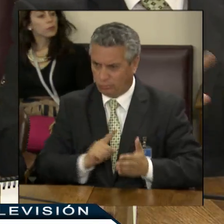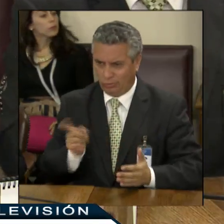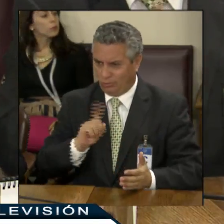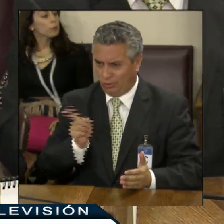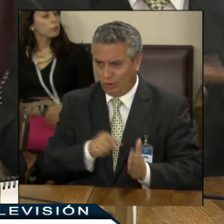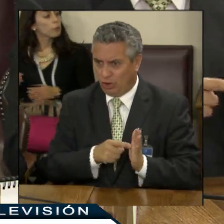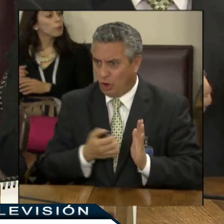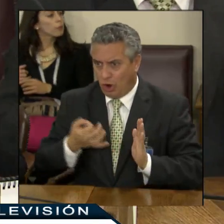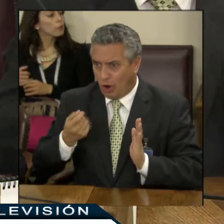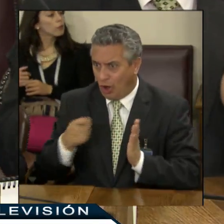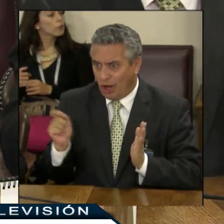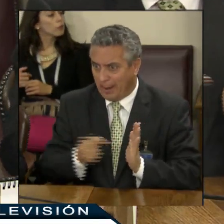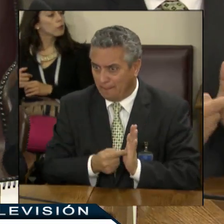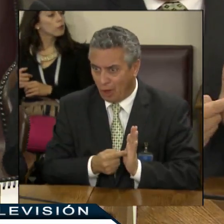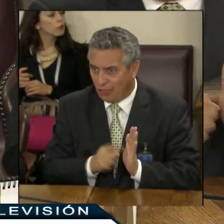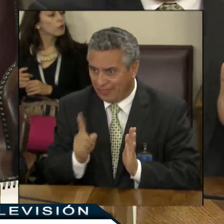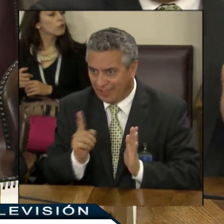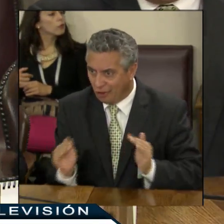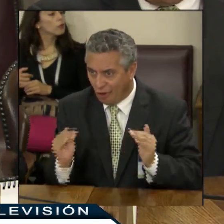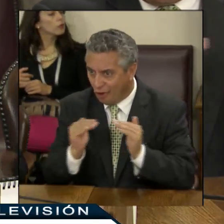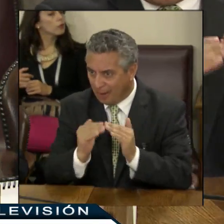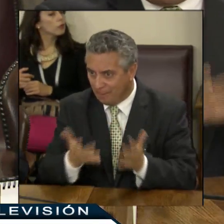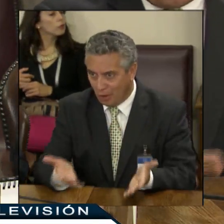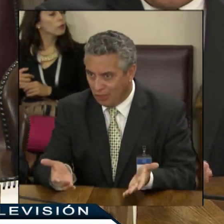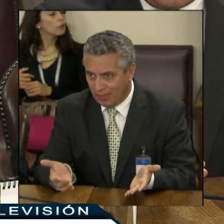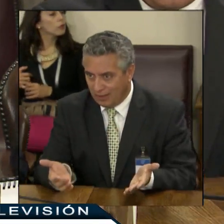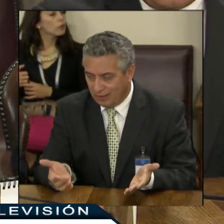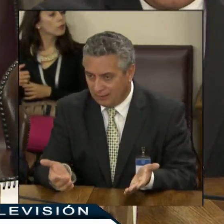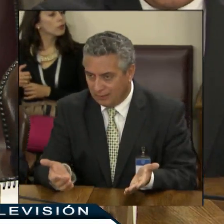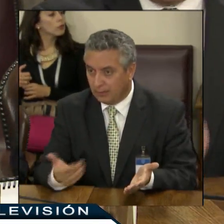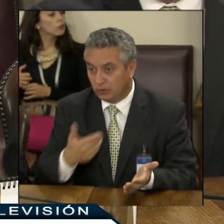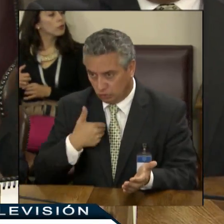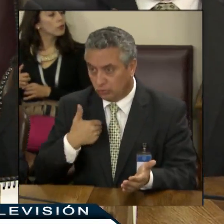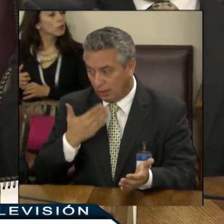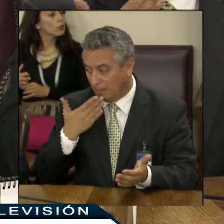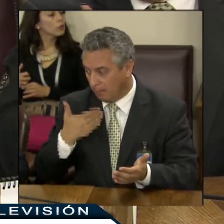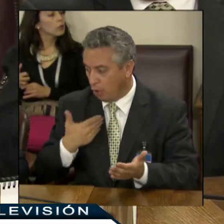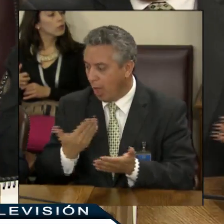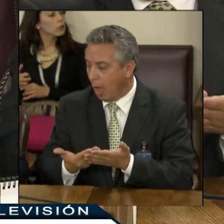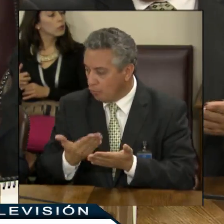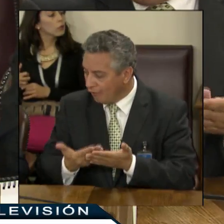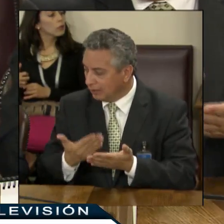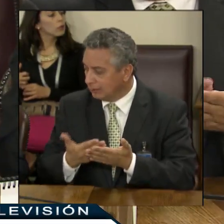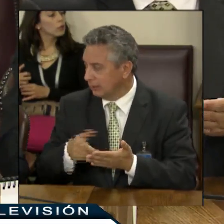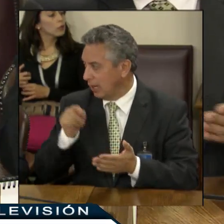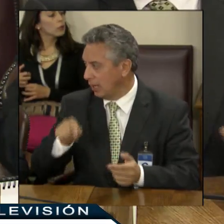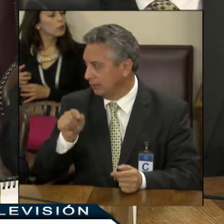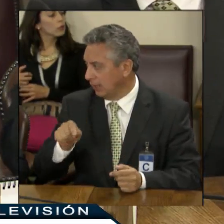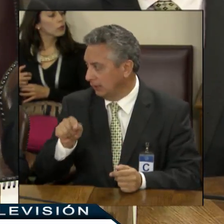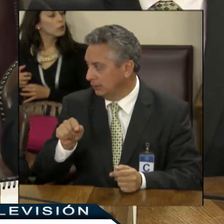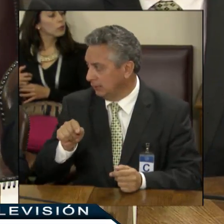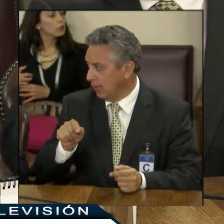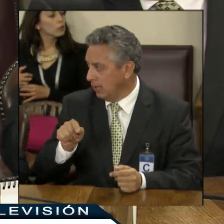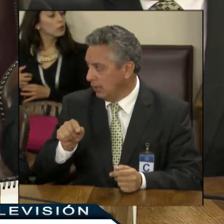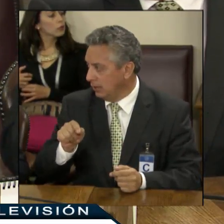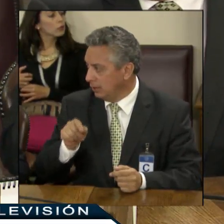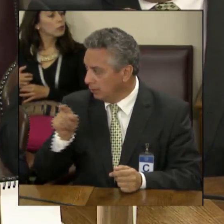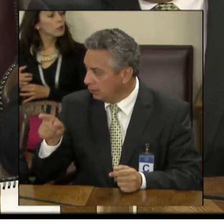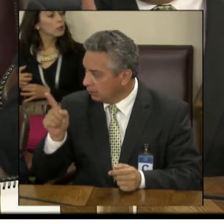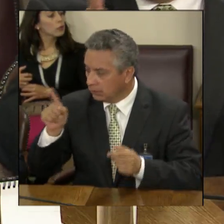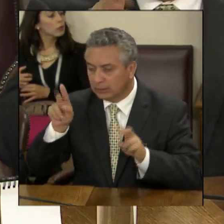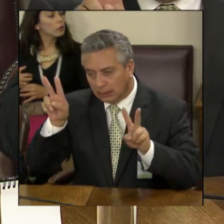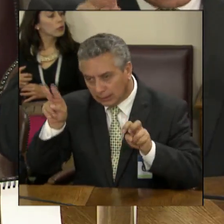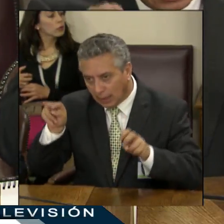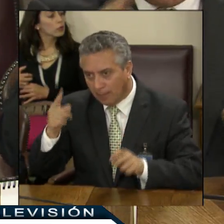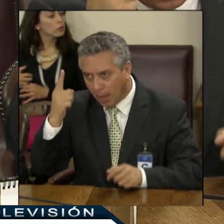corresponde entonces también voy a aprovechar ahí la instancia en el caso de